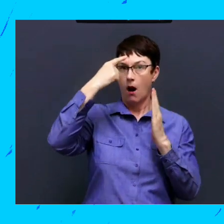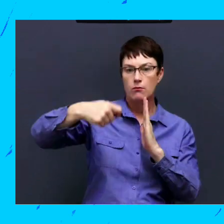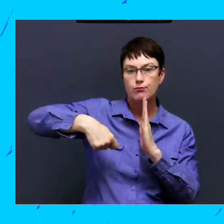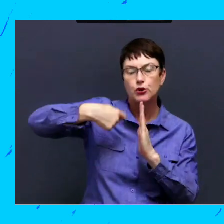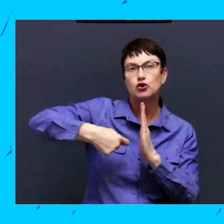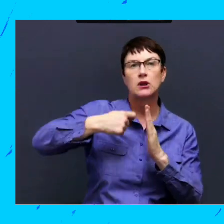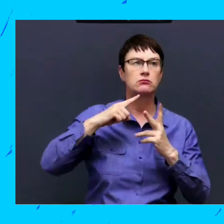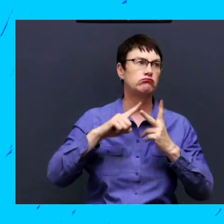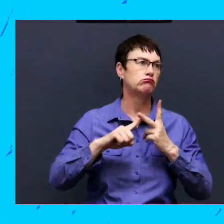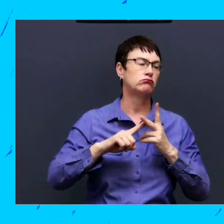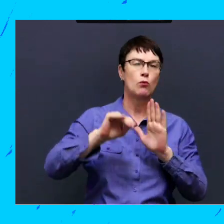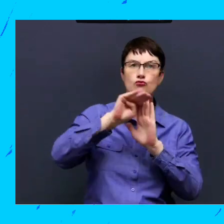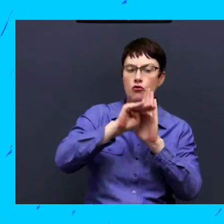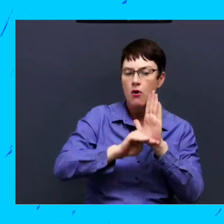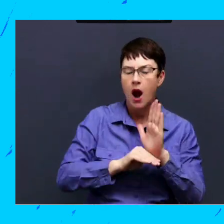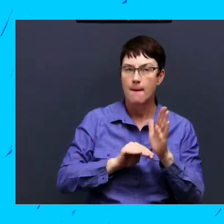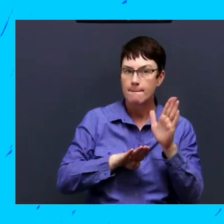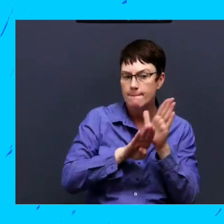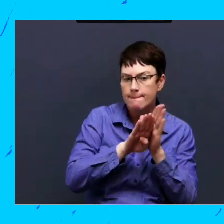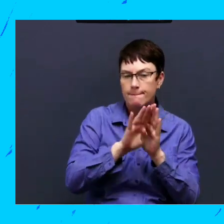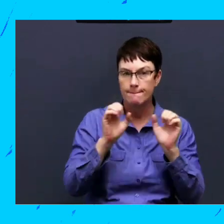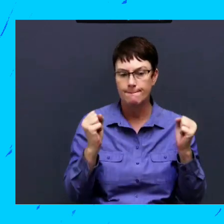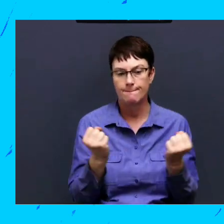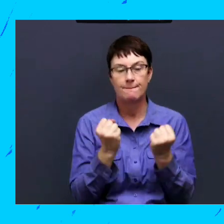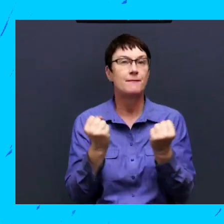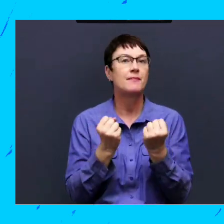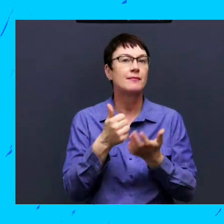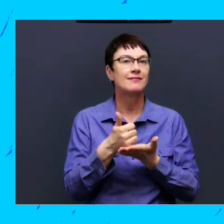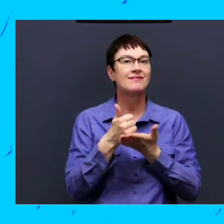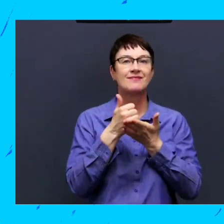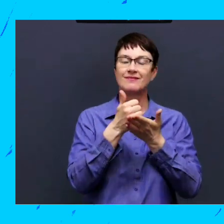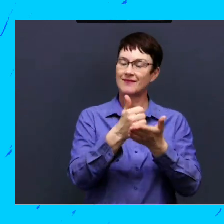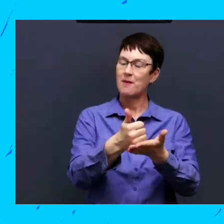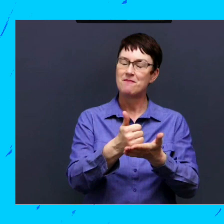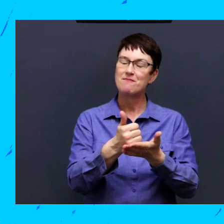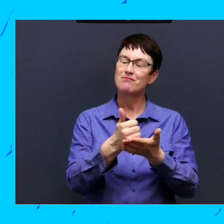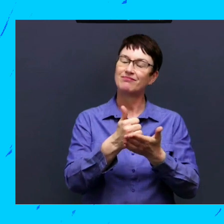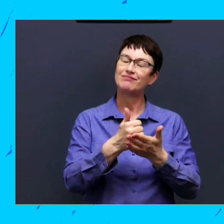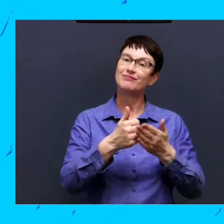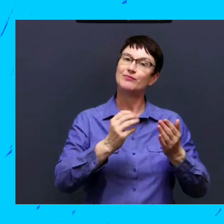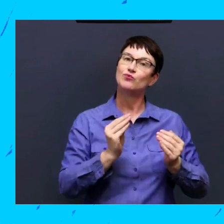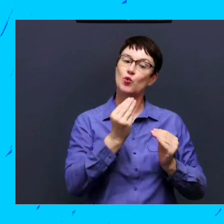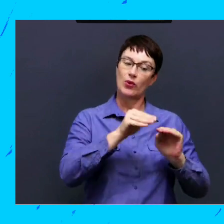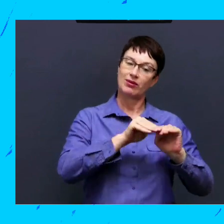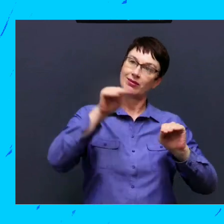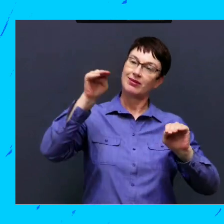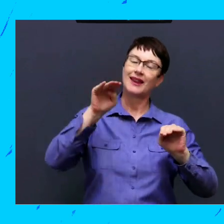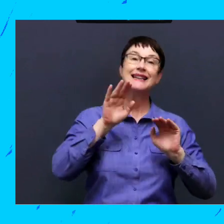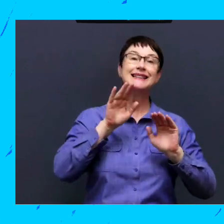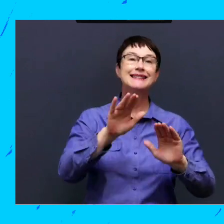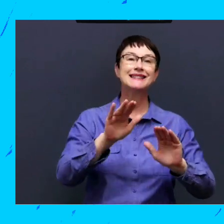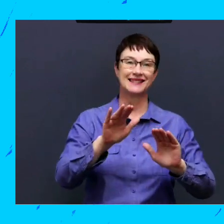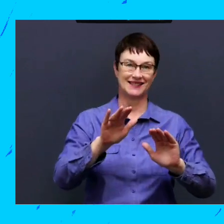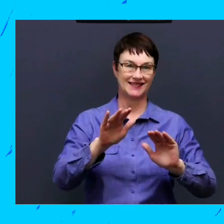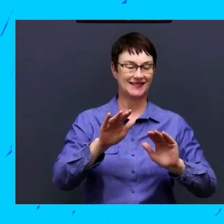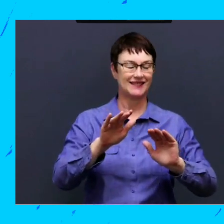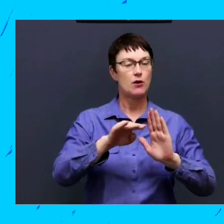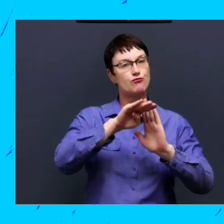idea es monitorear y evaluar los programas de bienestar y salud. Entonces,